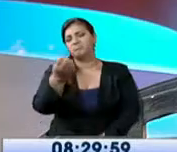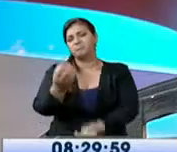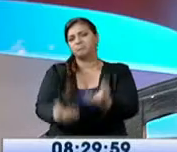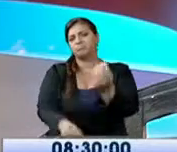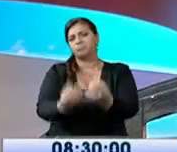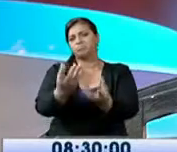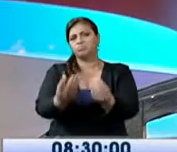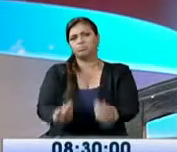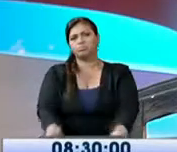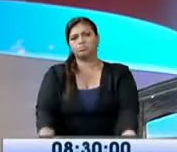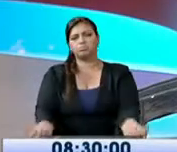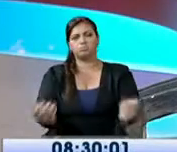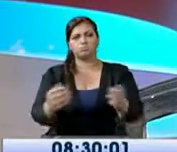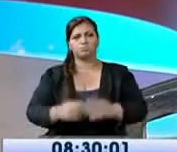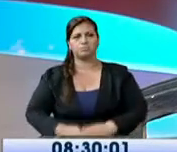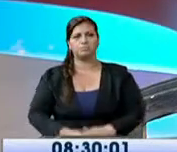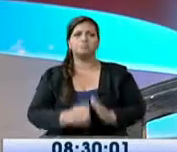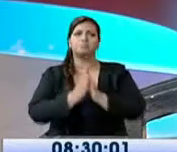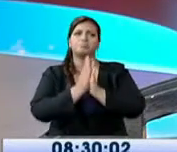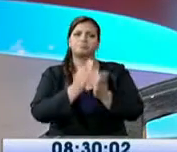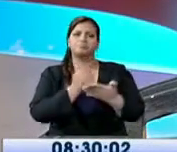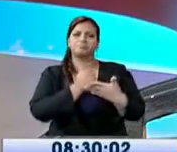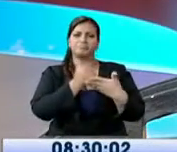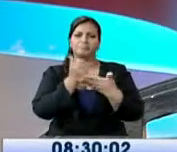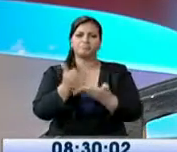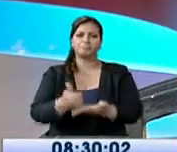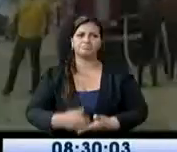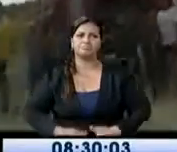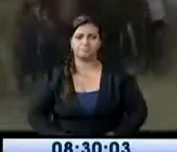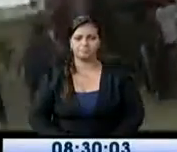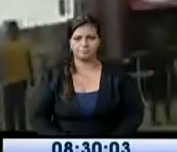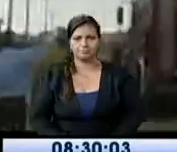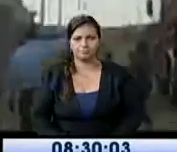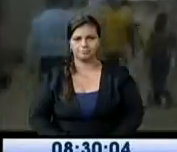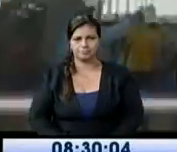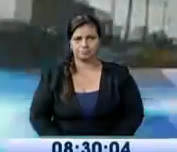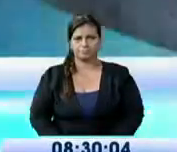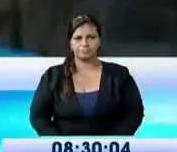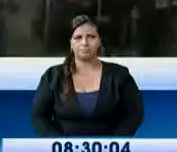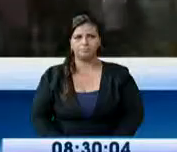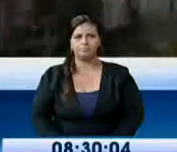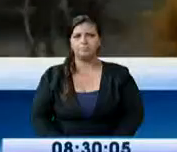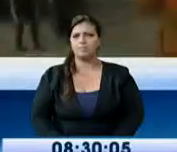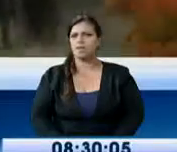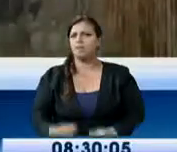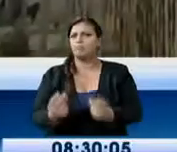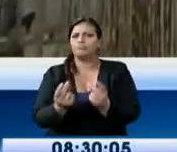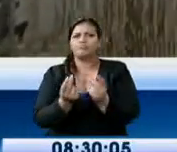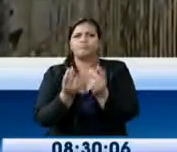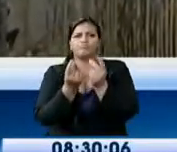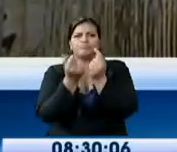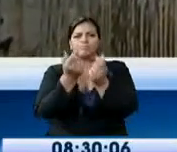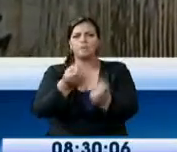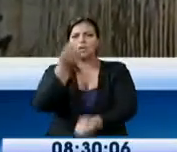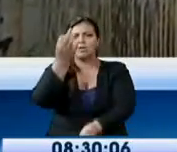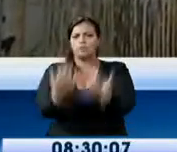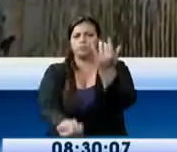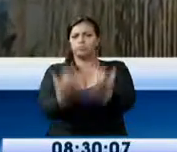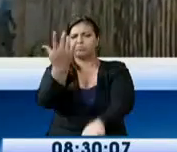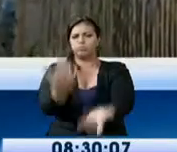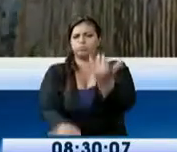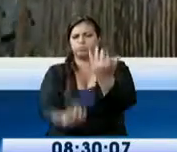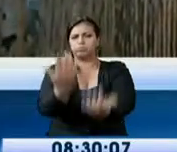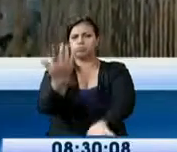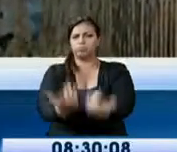perdieron todo tras este siniestro. El incendio consumió en minutos una vivienda de construcción mixta en el